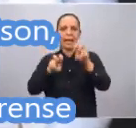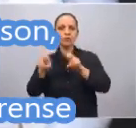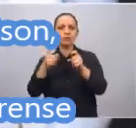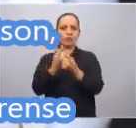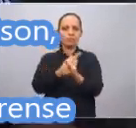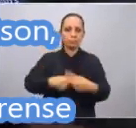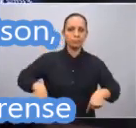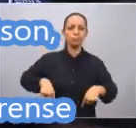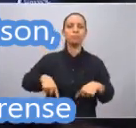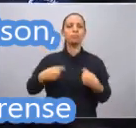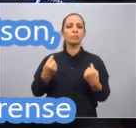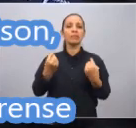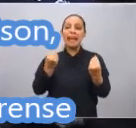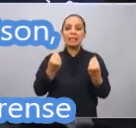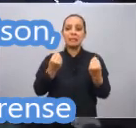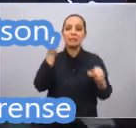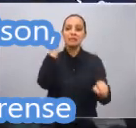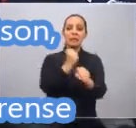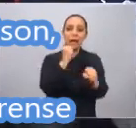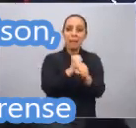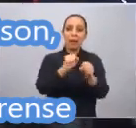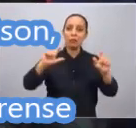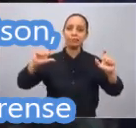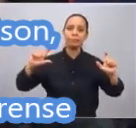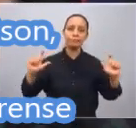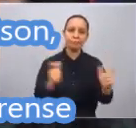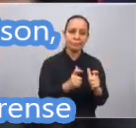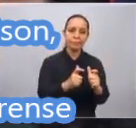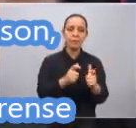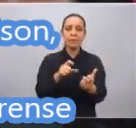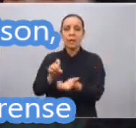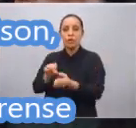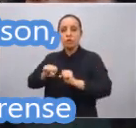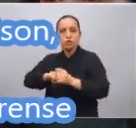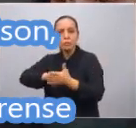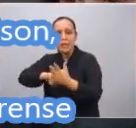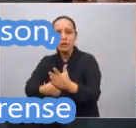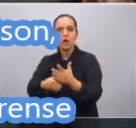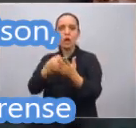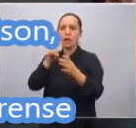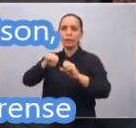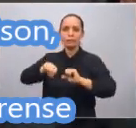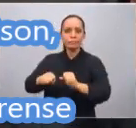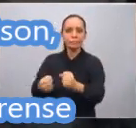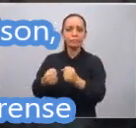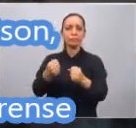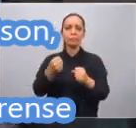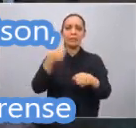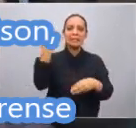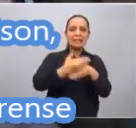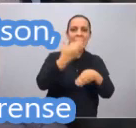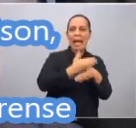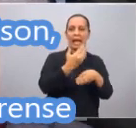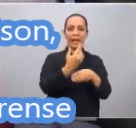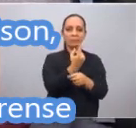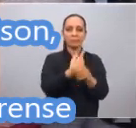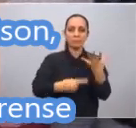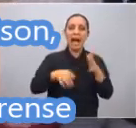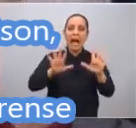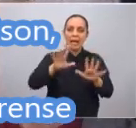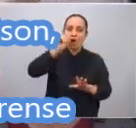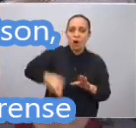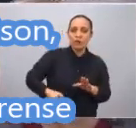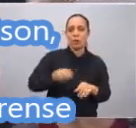el desempleo, las suspensiones, el cierre de turnos, eso es lo que está generando